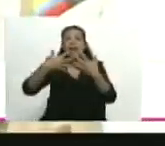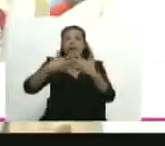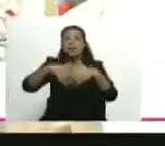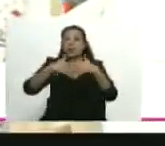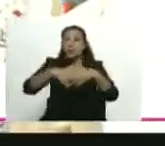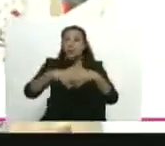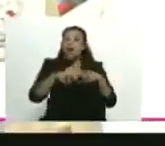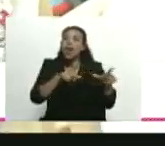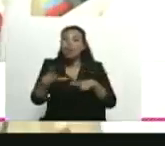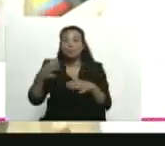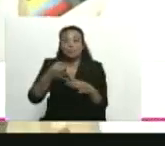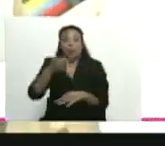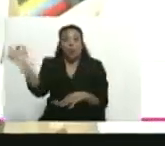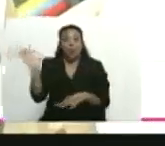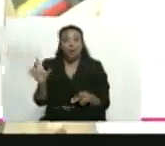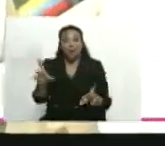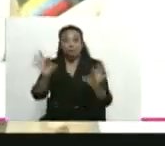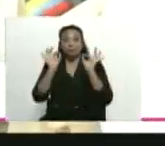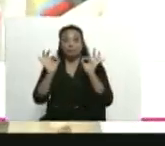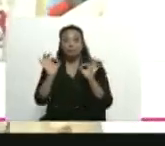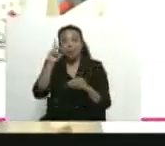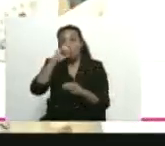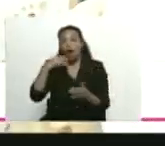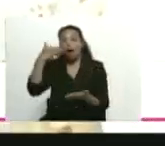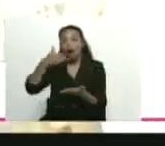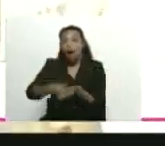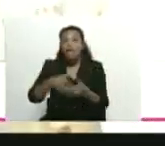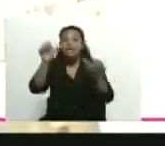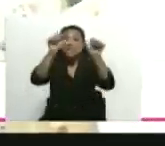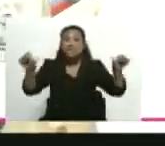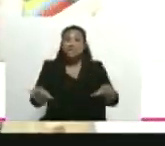mí todavía excelente. Me queda un año en el